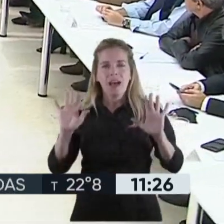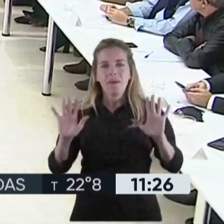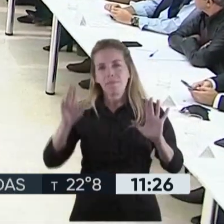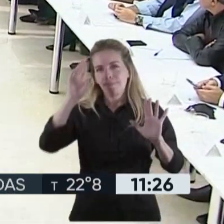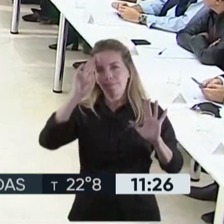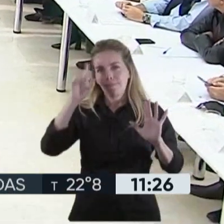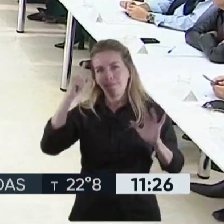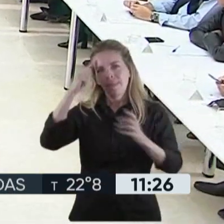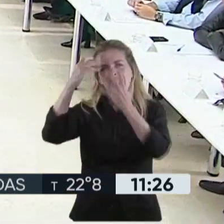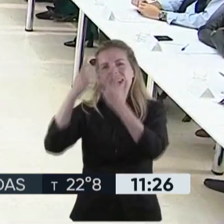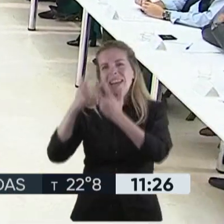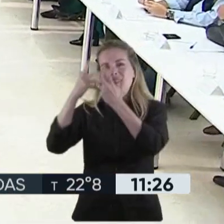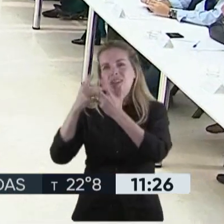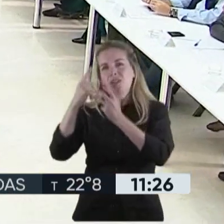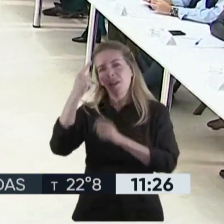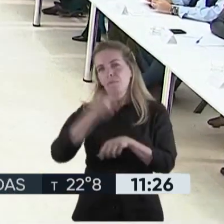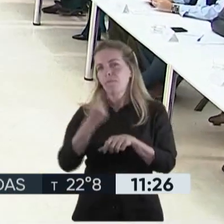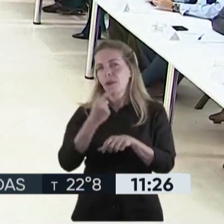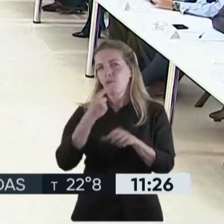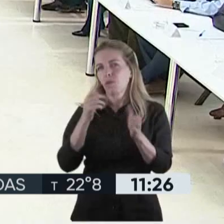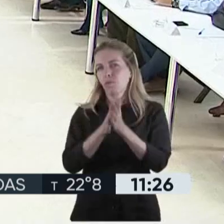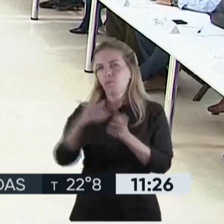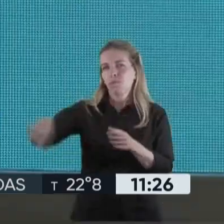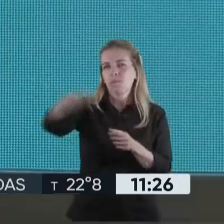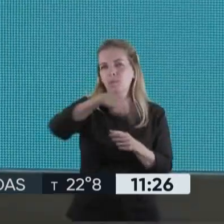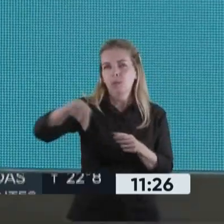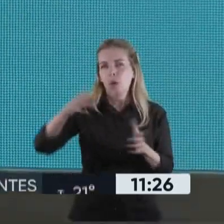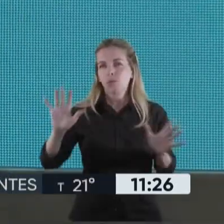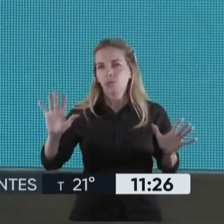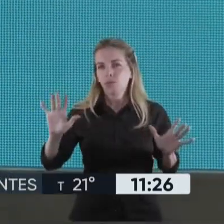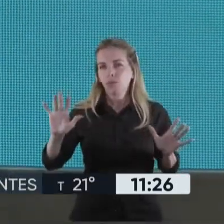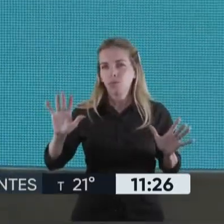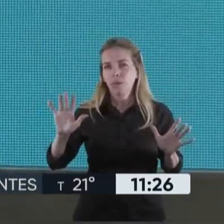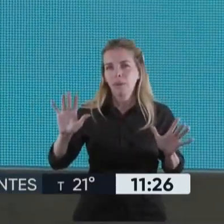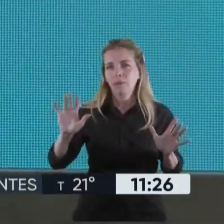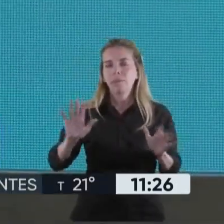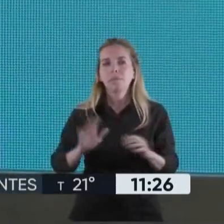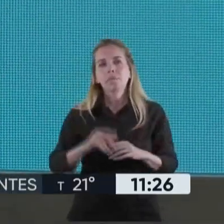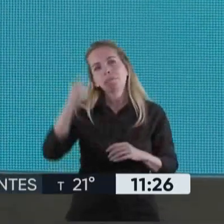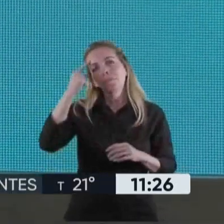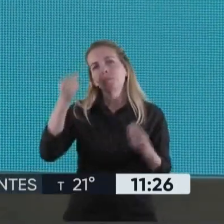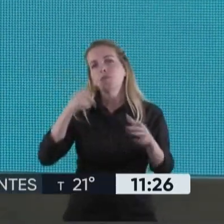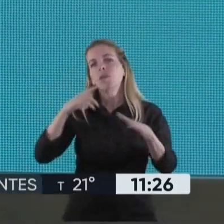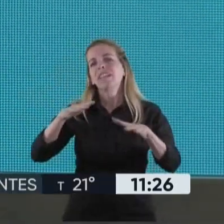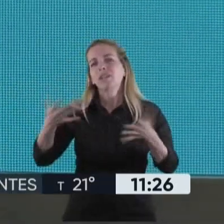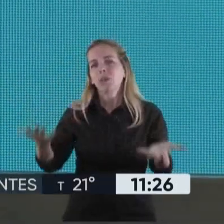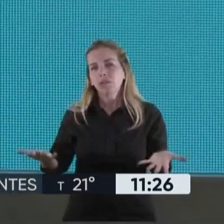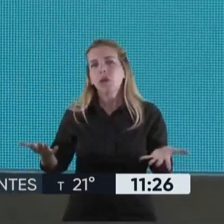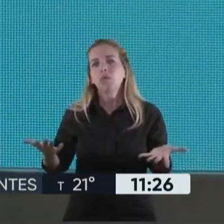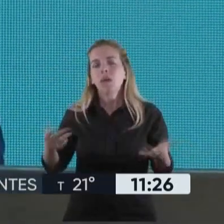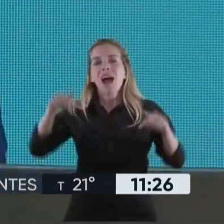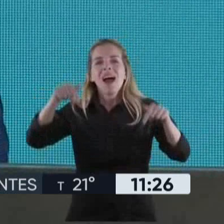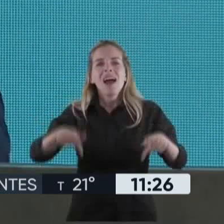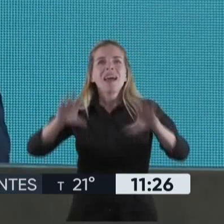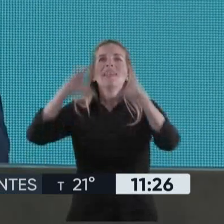Déjenme reflexionar un minuto con ustedes sobre lo que creo que está pasando en el mundo. Estamos viviendo en un mundo